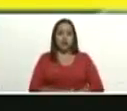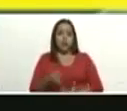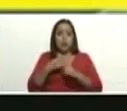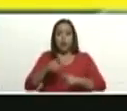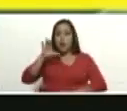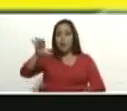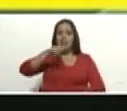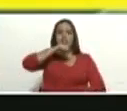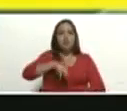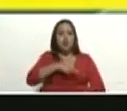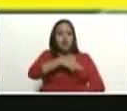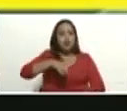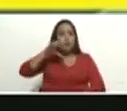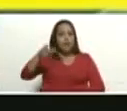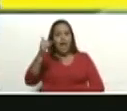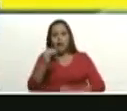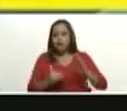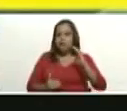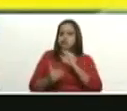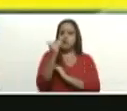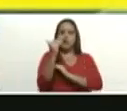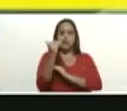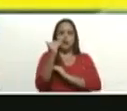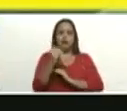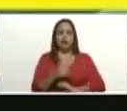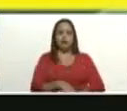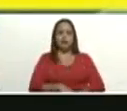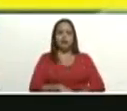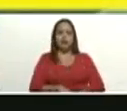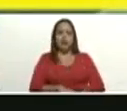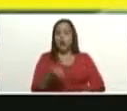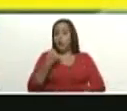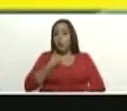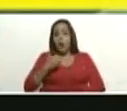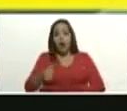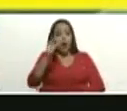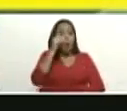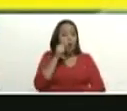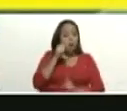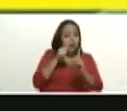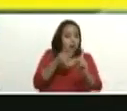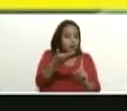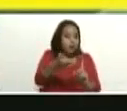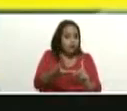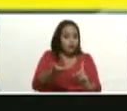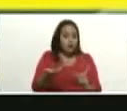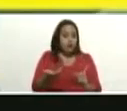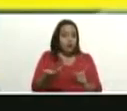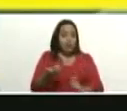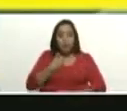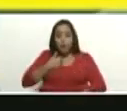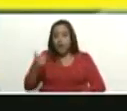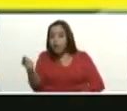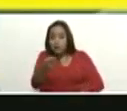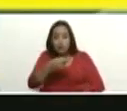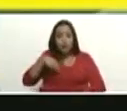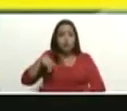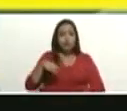la historia de nuestro país está muy por encima de cualquier hombre, de cualquiera de